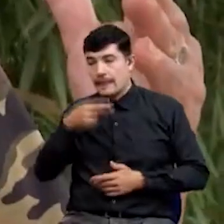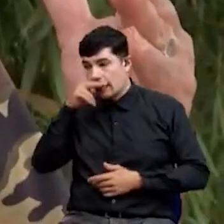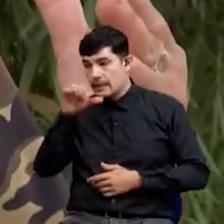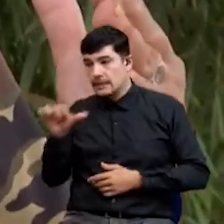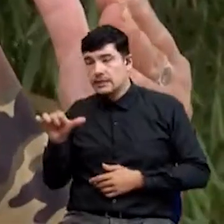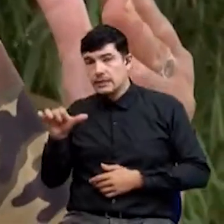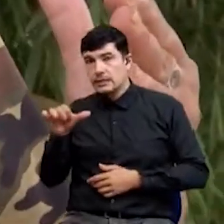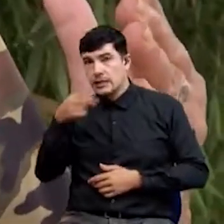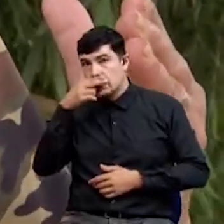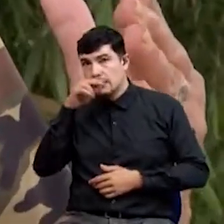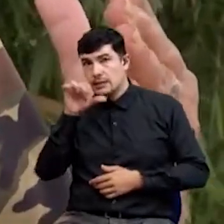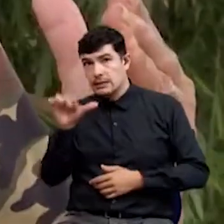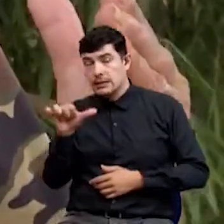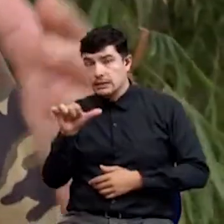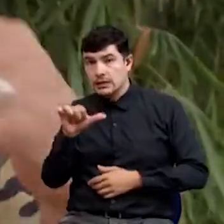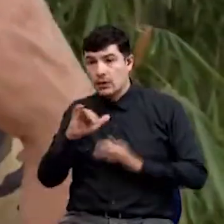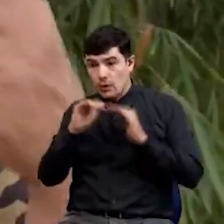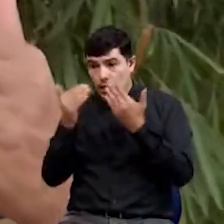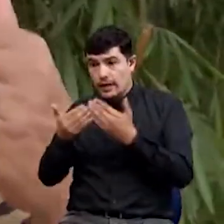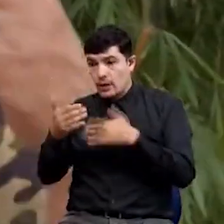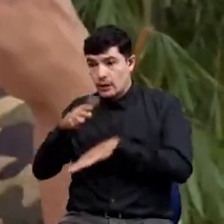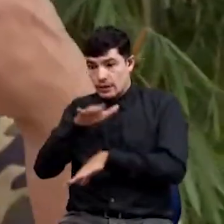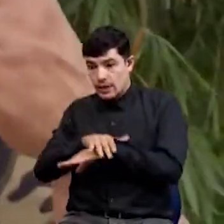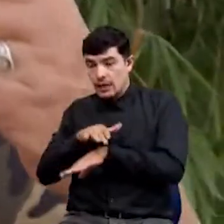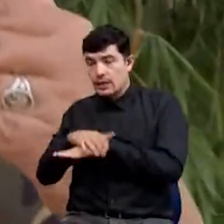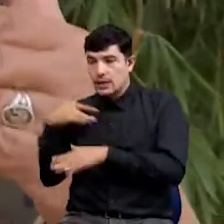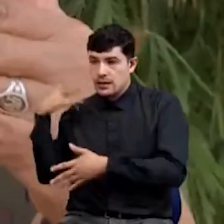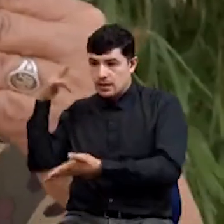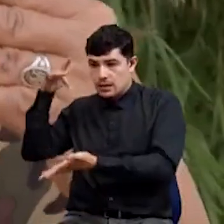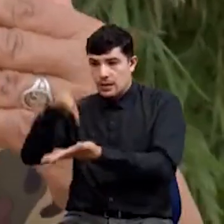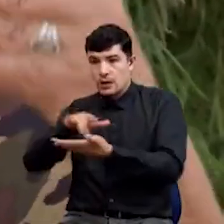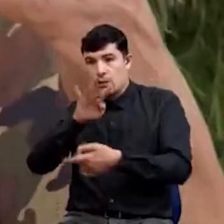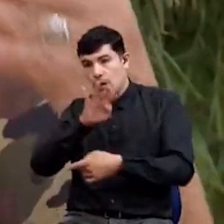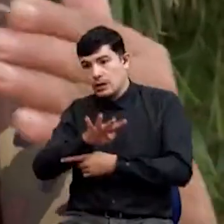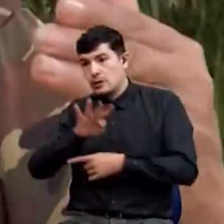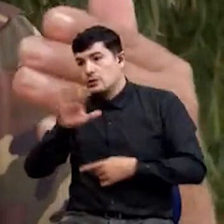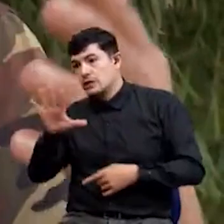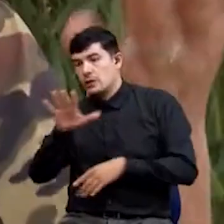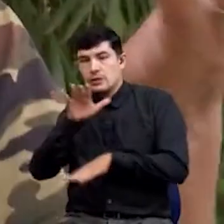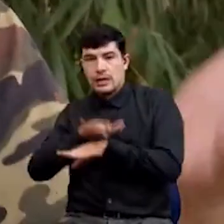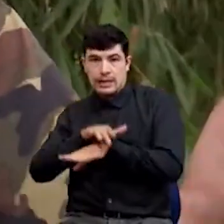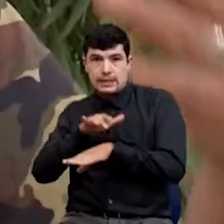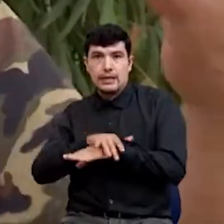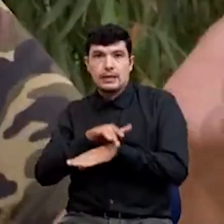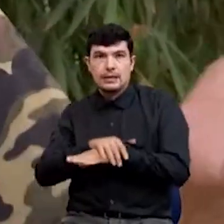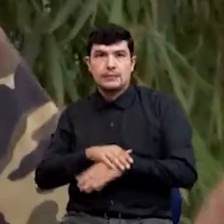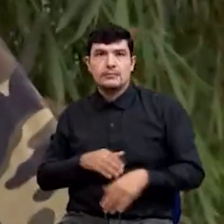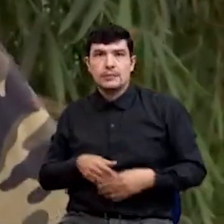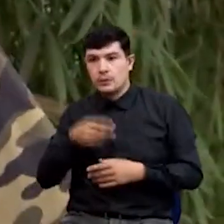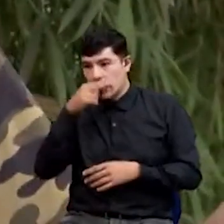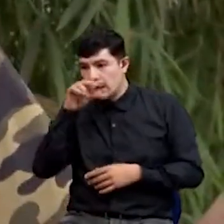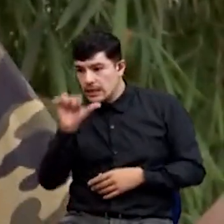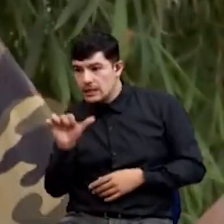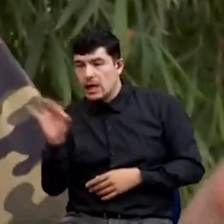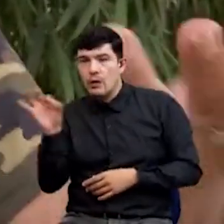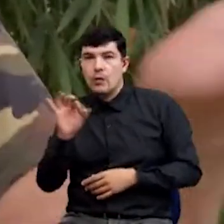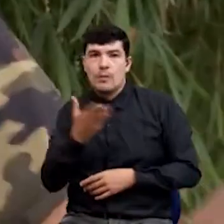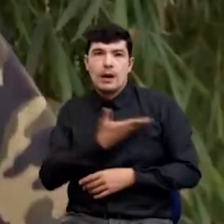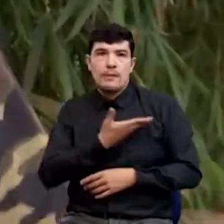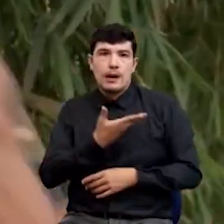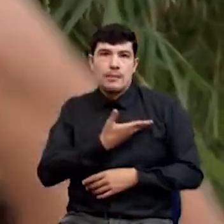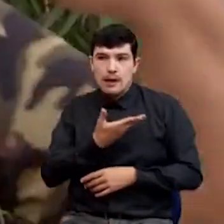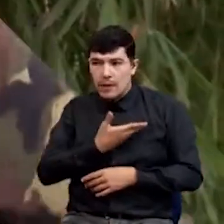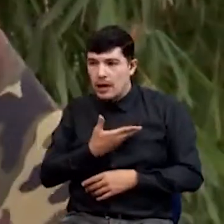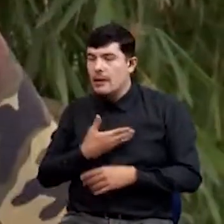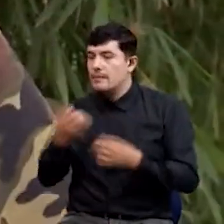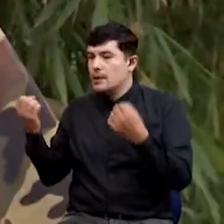de cuatro a cinco de la tarde a esa hora tienen que agarrar las mamás con las niñas cogen una niña cogen una mamá que